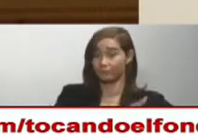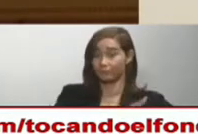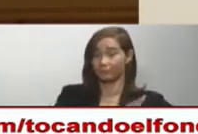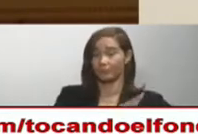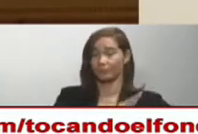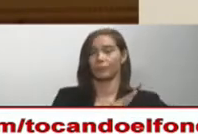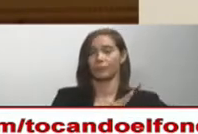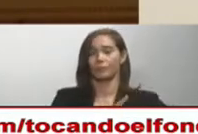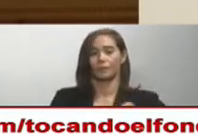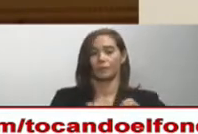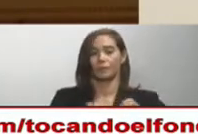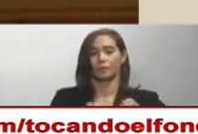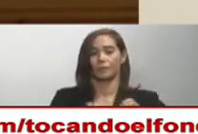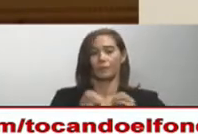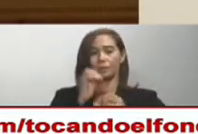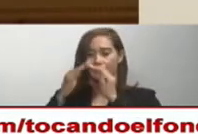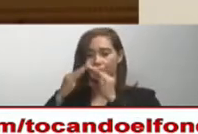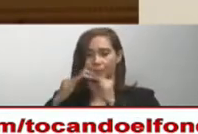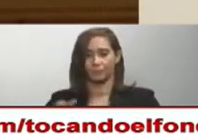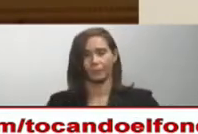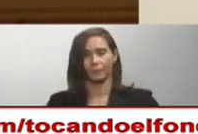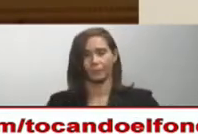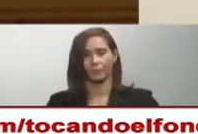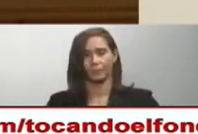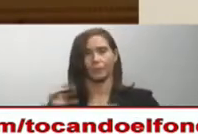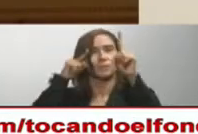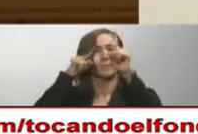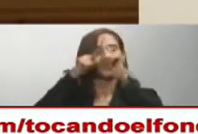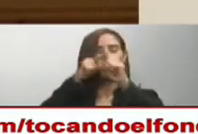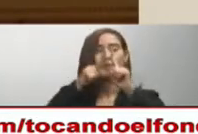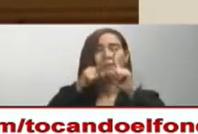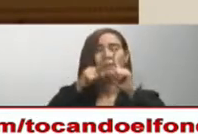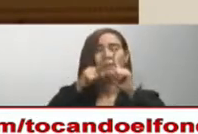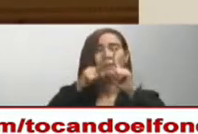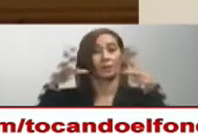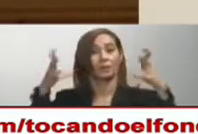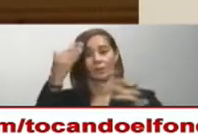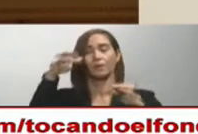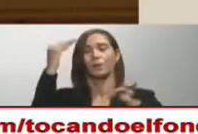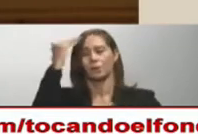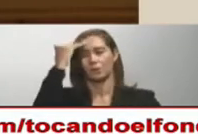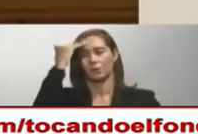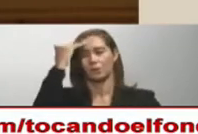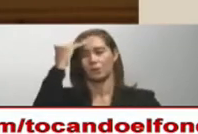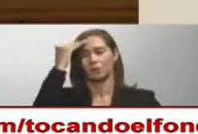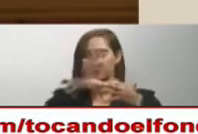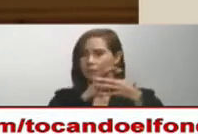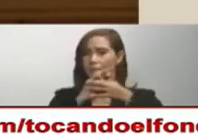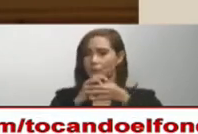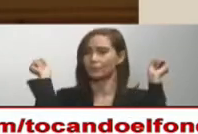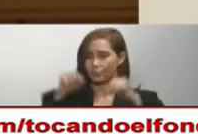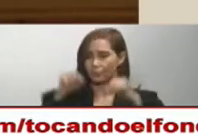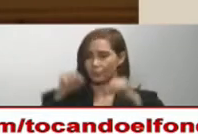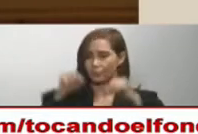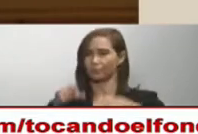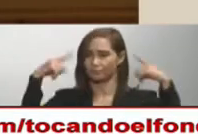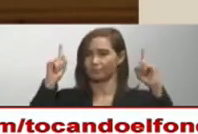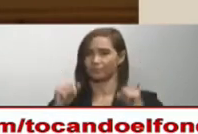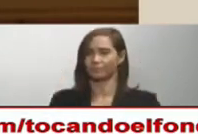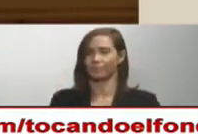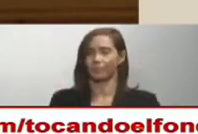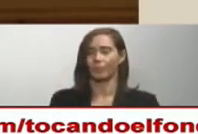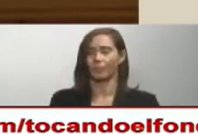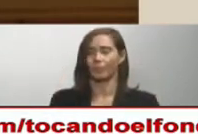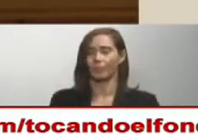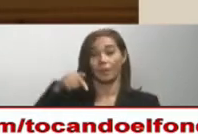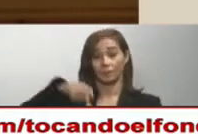otra década perdida. Es un gran desafío, pero estoy seguro de que juntos saldremos airosos.